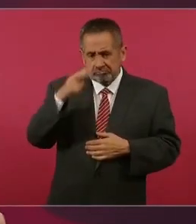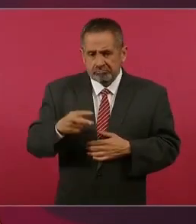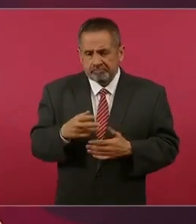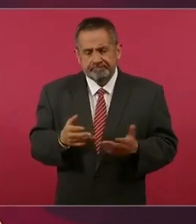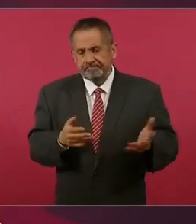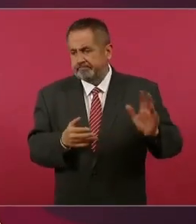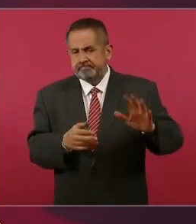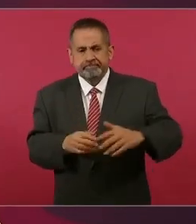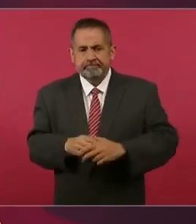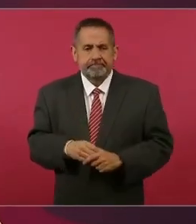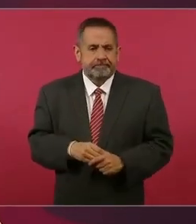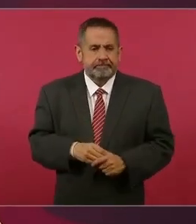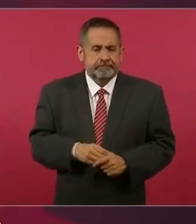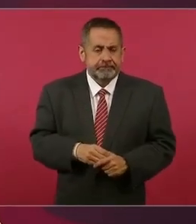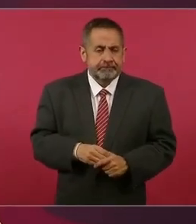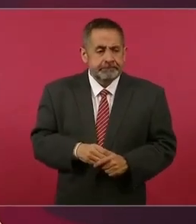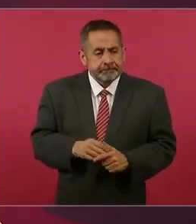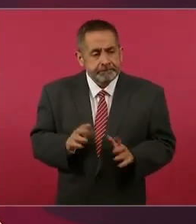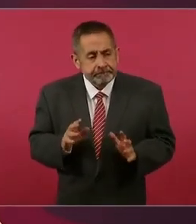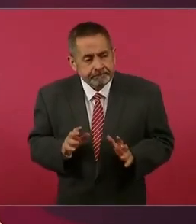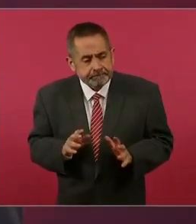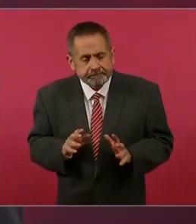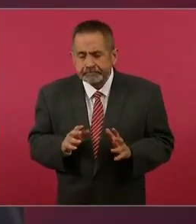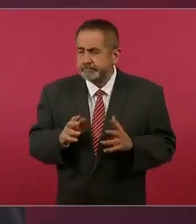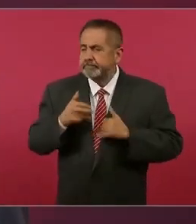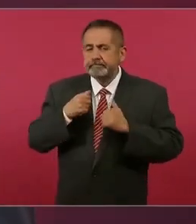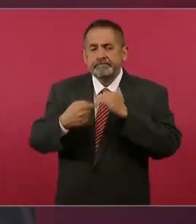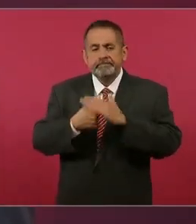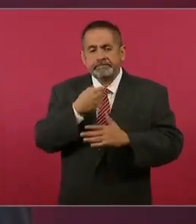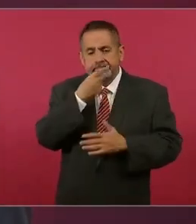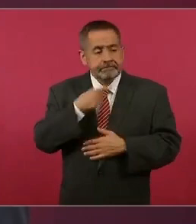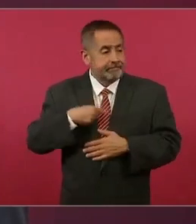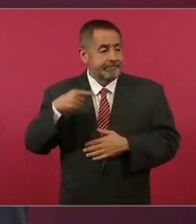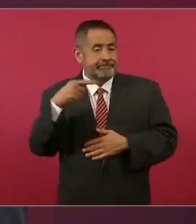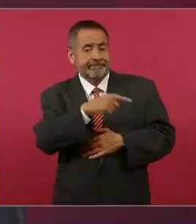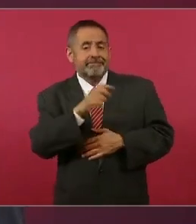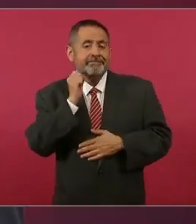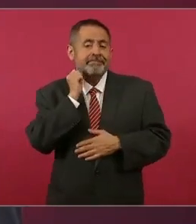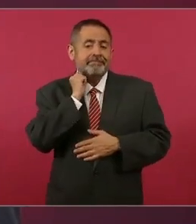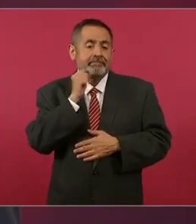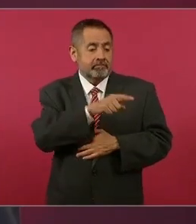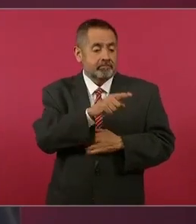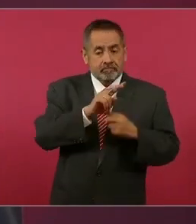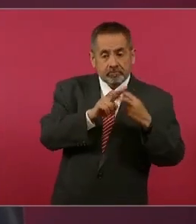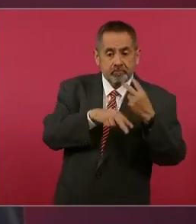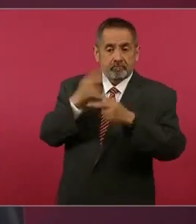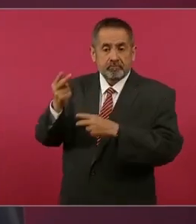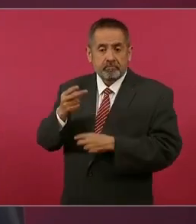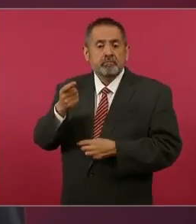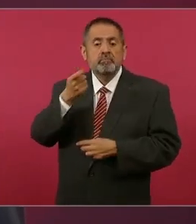Ahora me entero también que ese senador fue a Ucrania